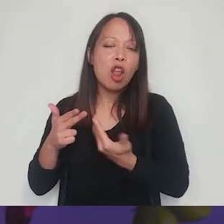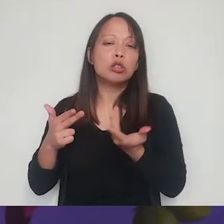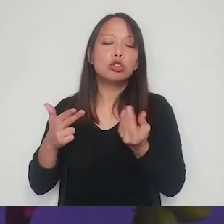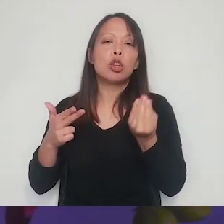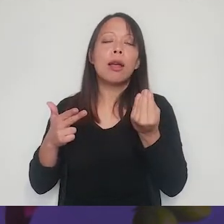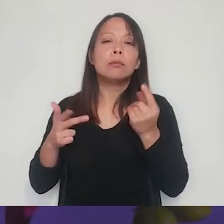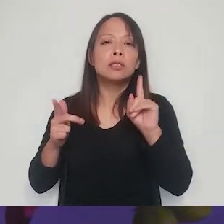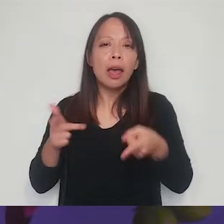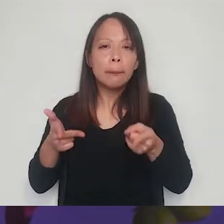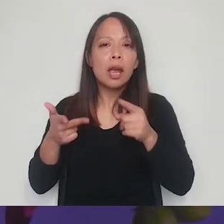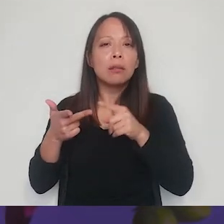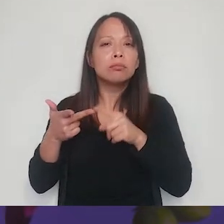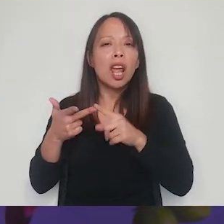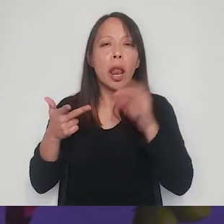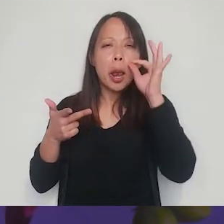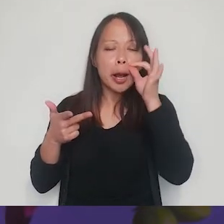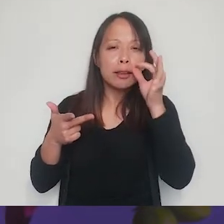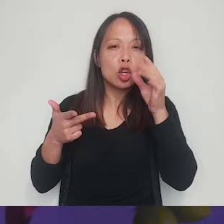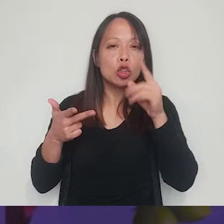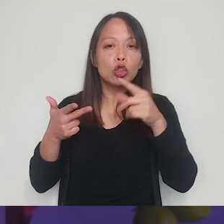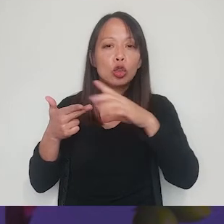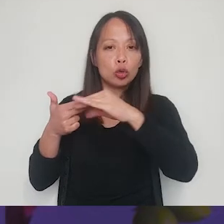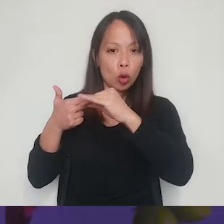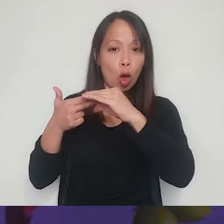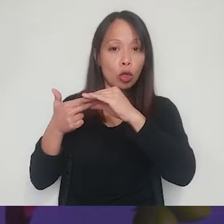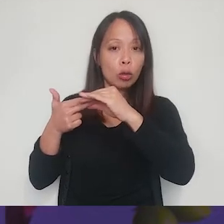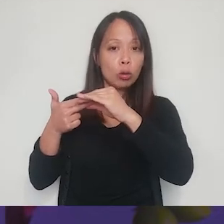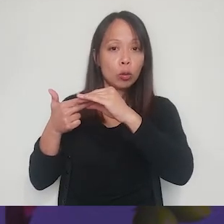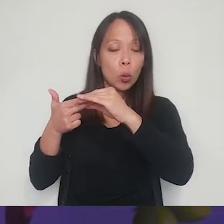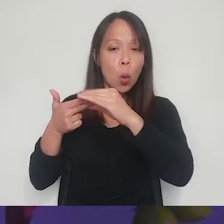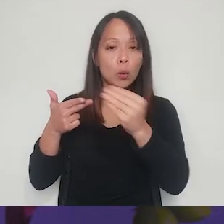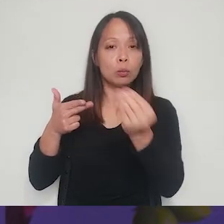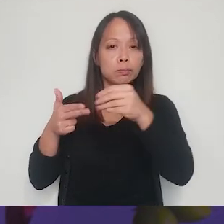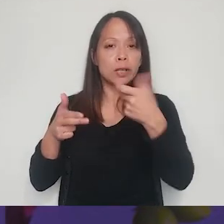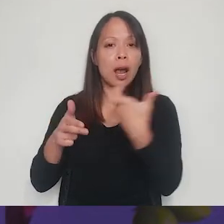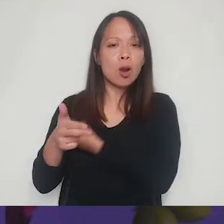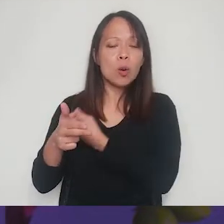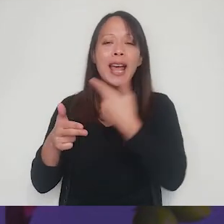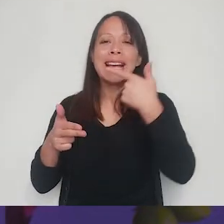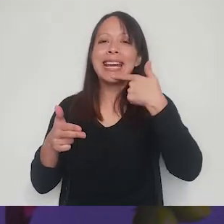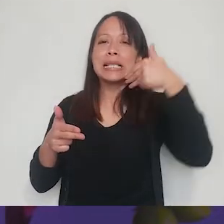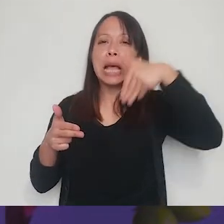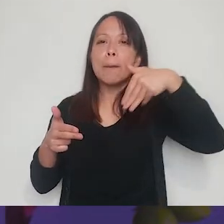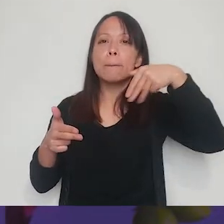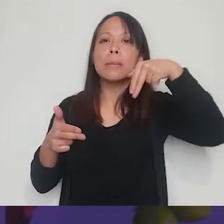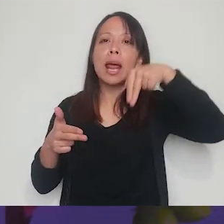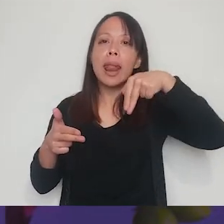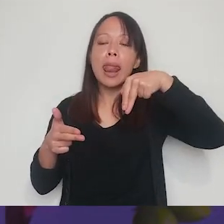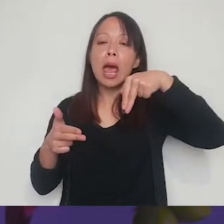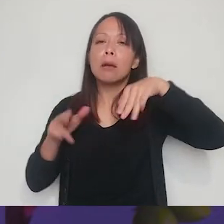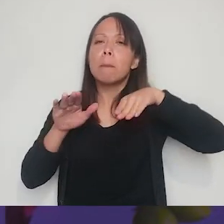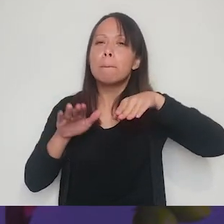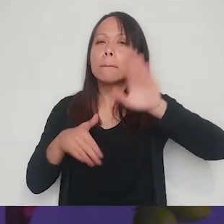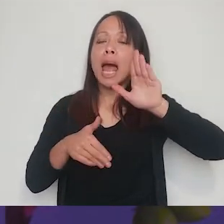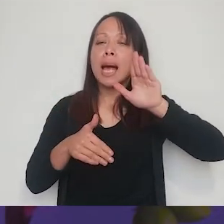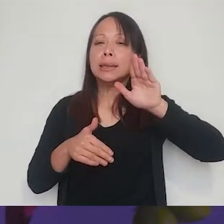bajo. También probamos que en los ratones tratados con las dos drogas, la producción de la proteína